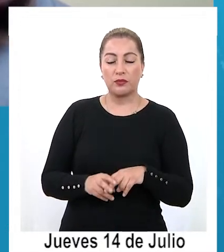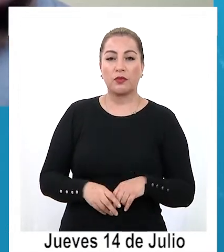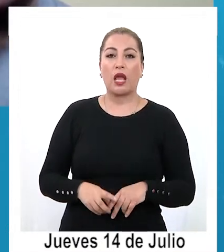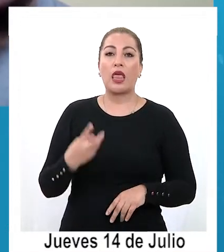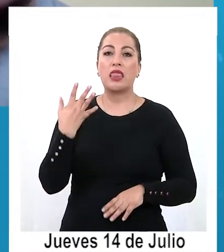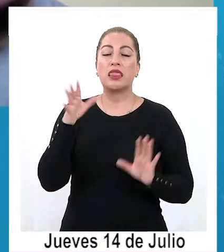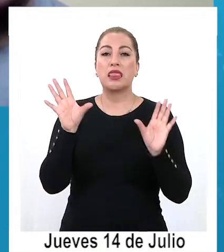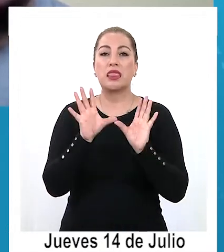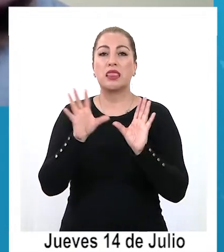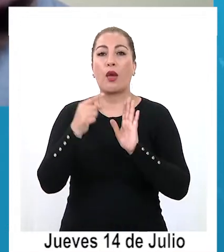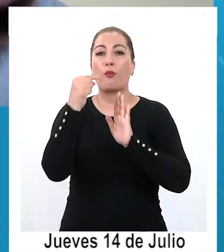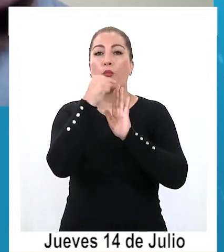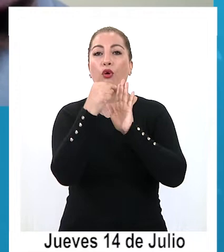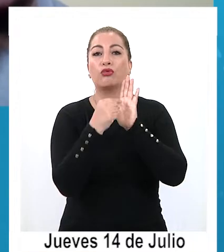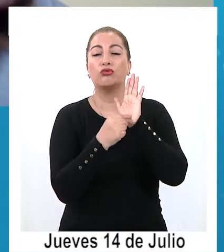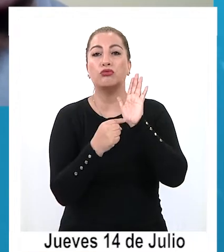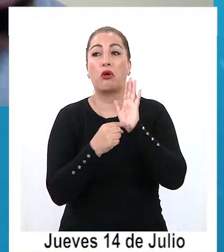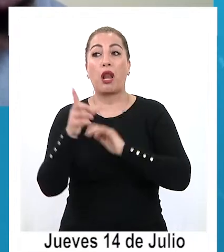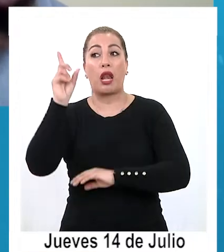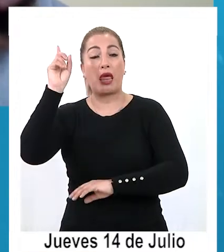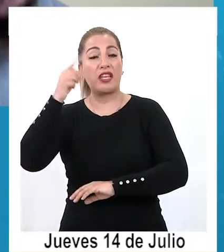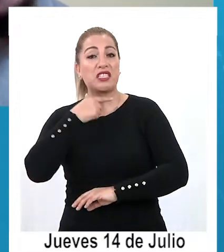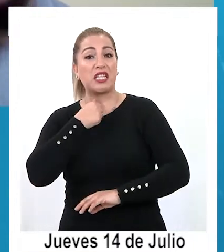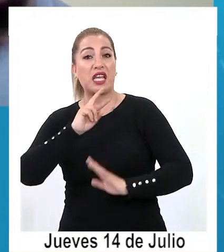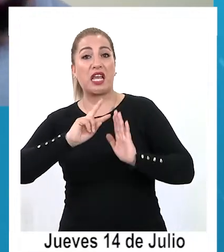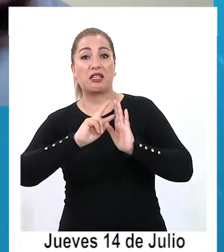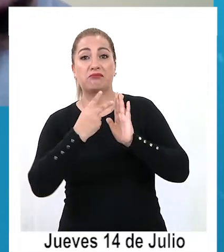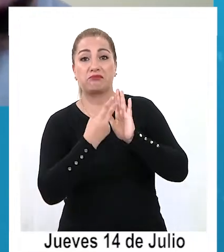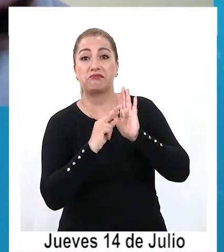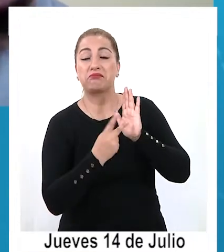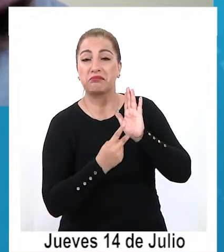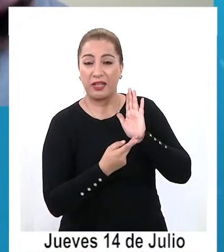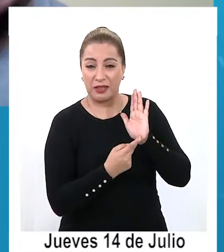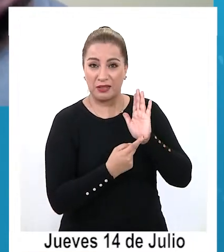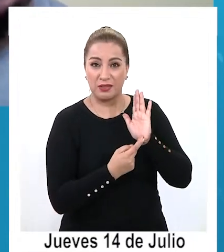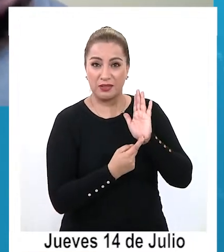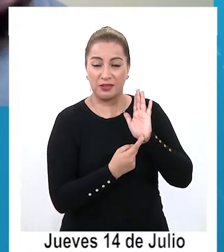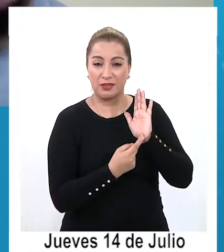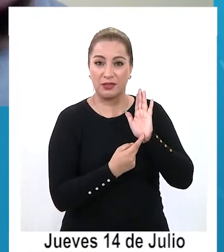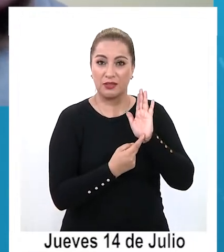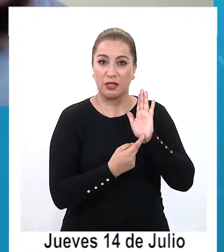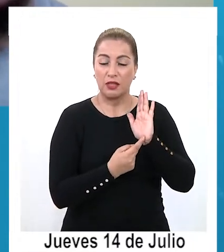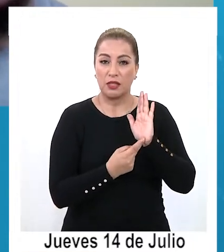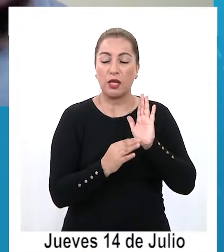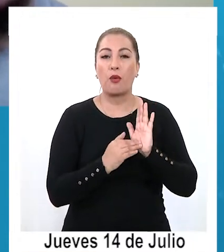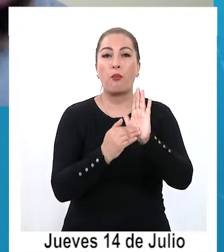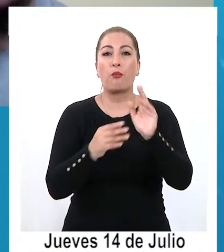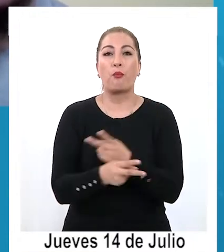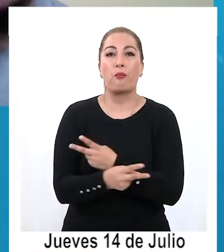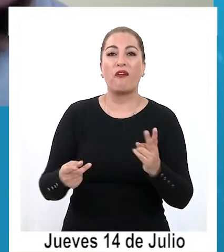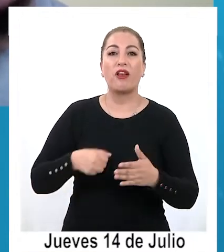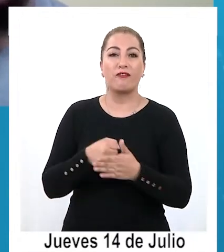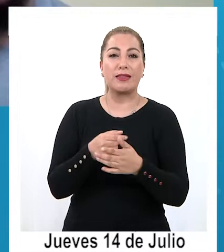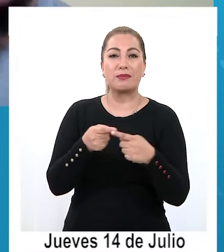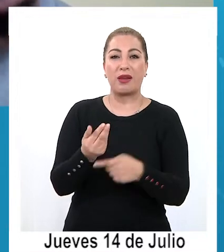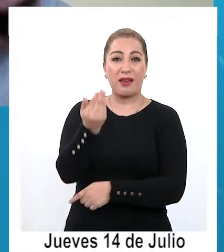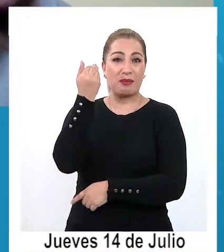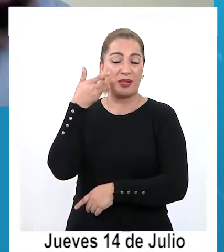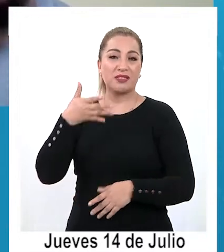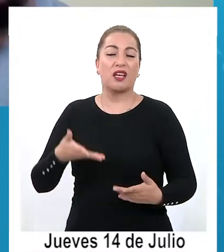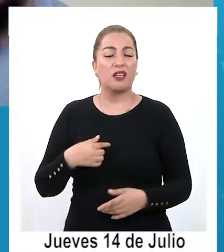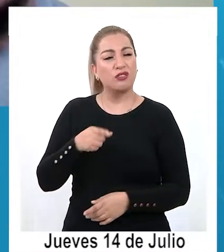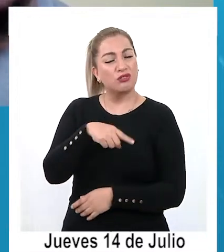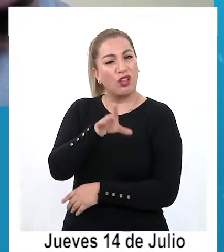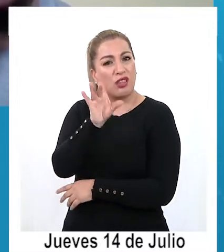10 puntos que la derecha estaría dispuesta a modificar, que se presentó públicamente, bien digo, el fin de semana pasado, y ahí llama